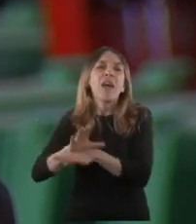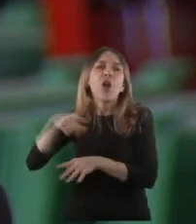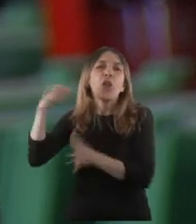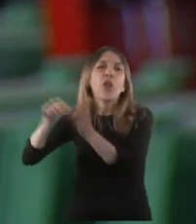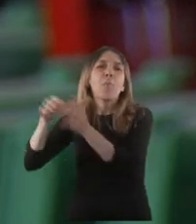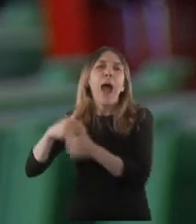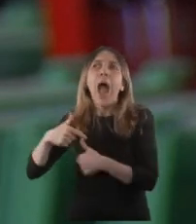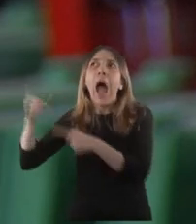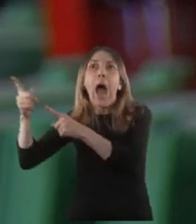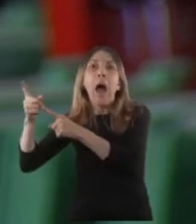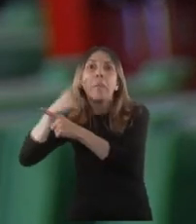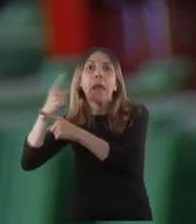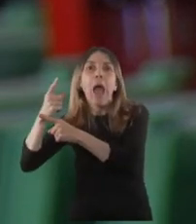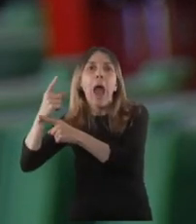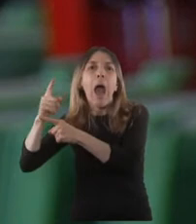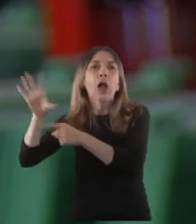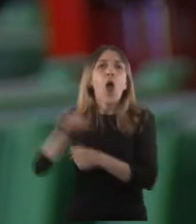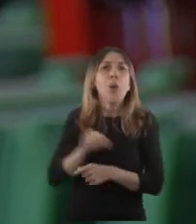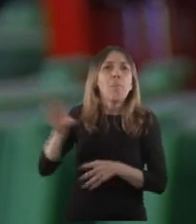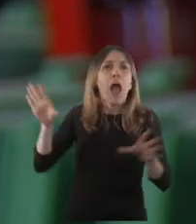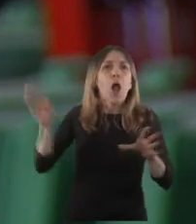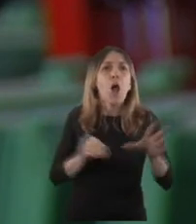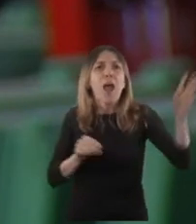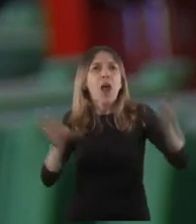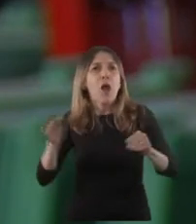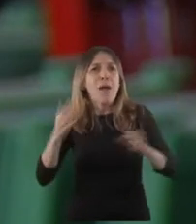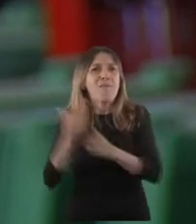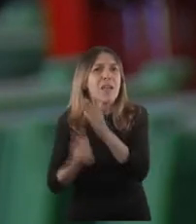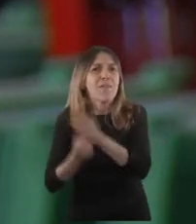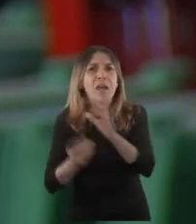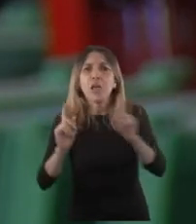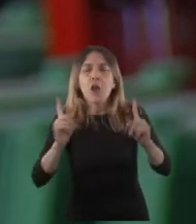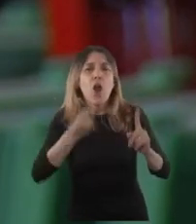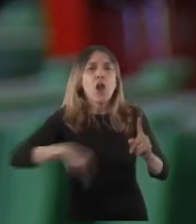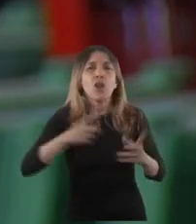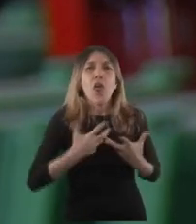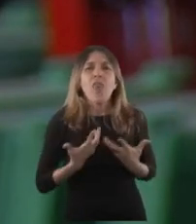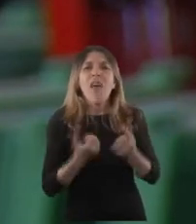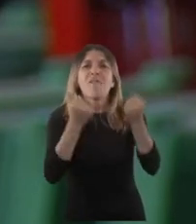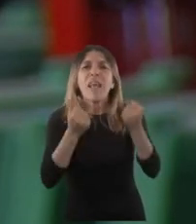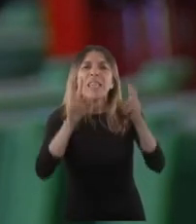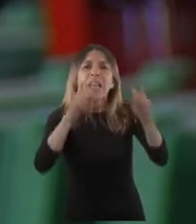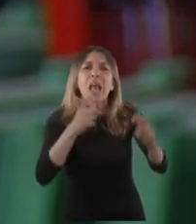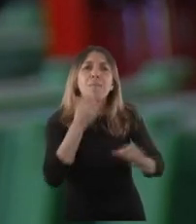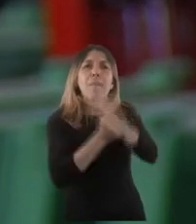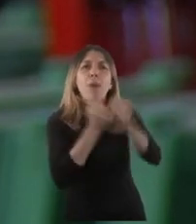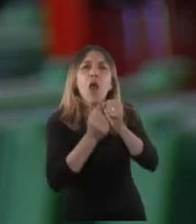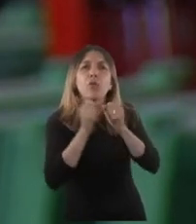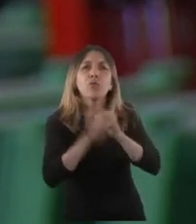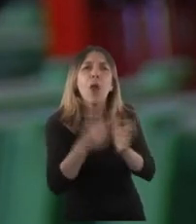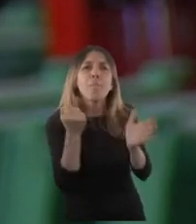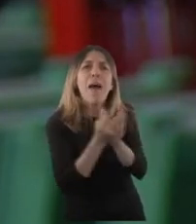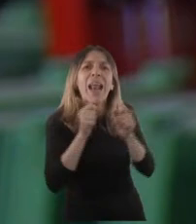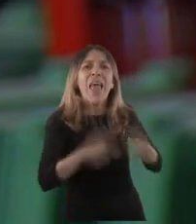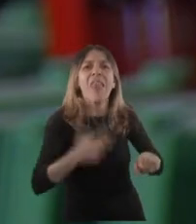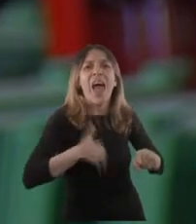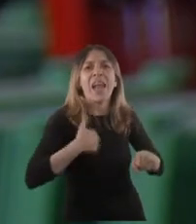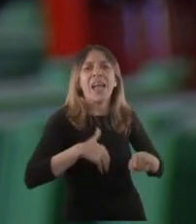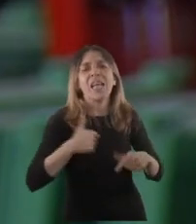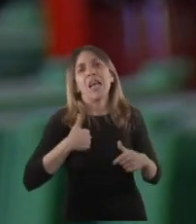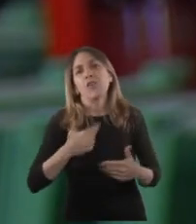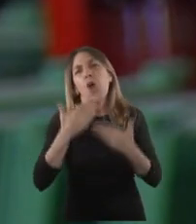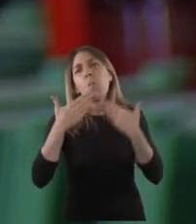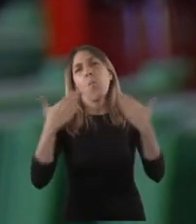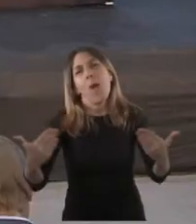lados, sino de lo propio, de lo nuestro y en la defensa de la producción nacional. Así que yo les